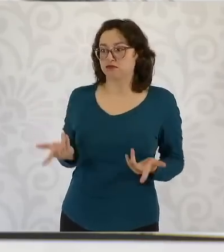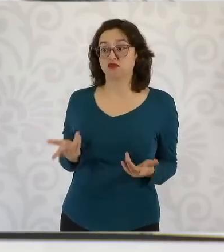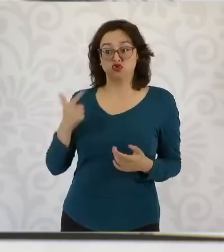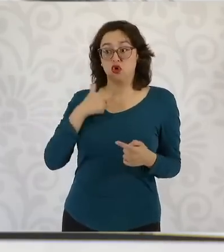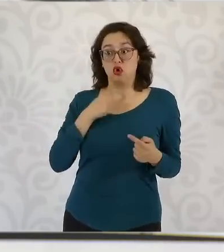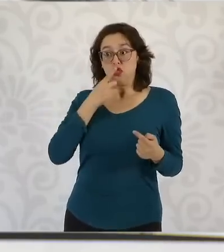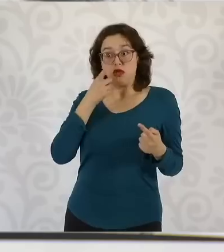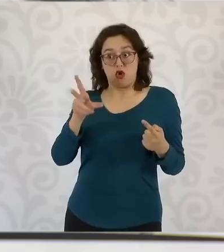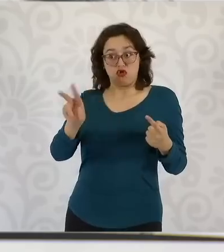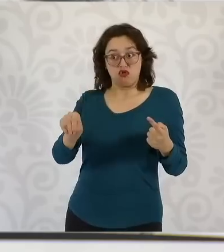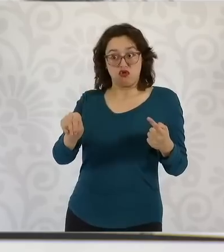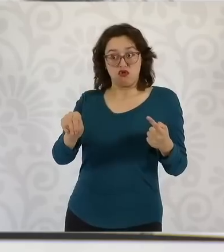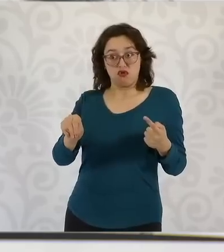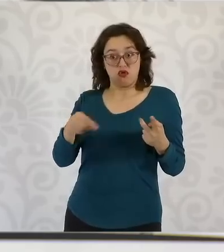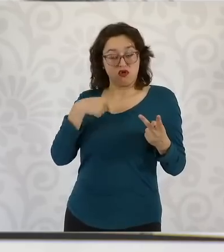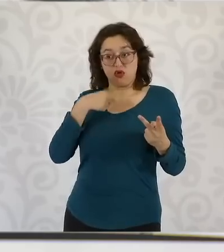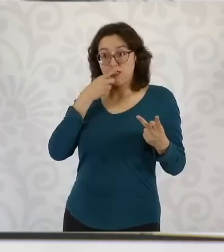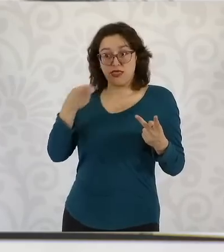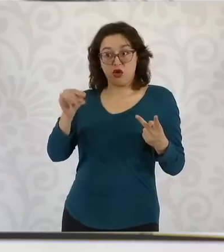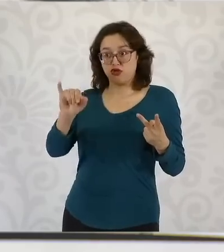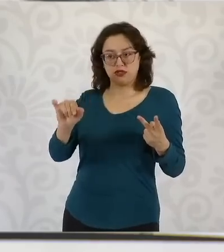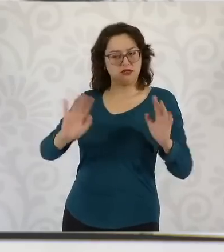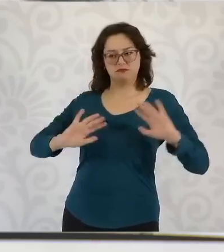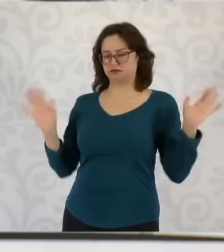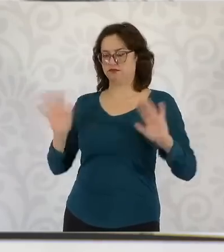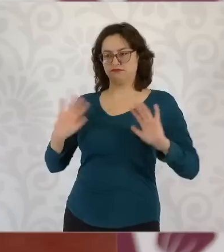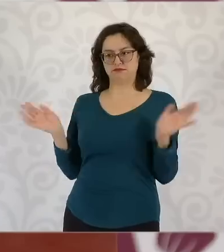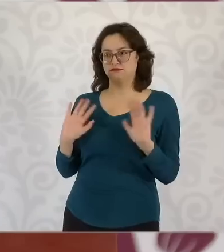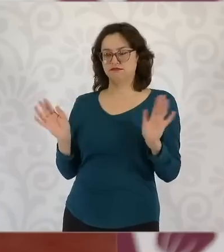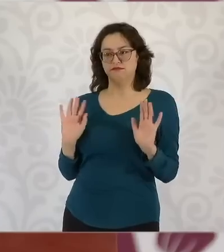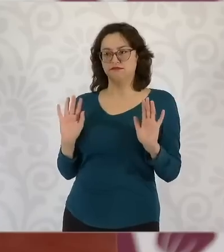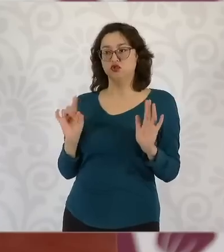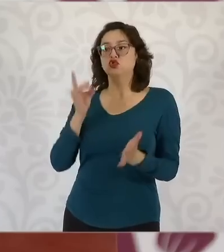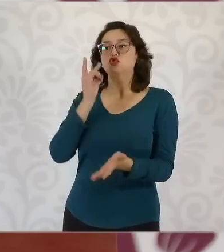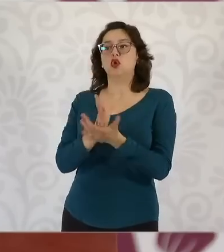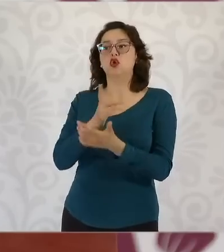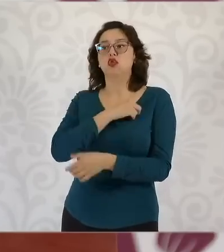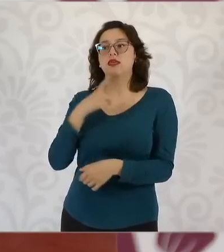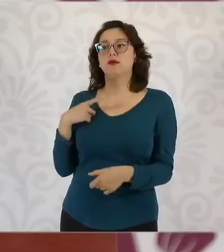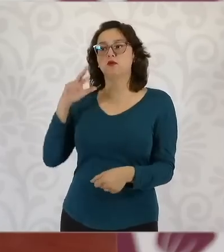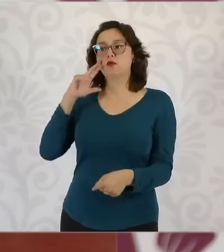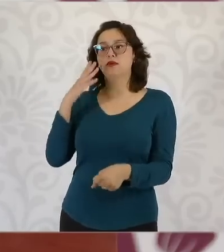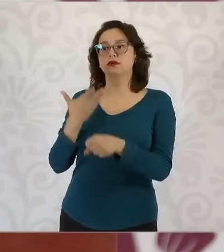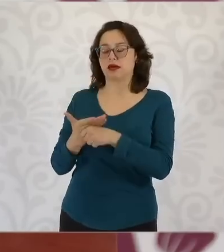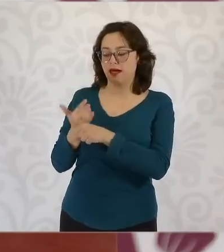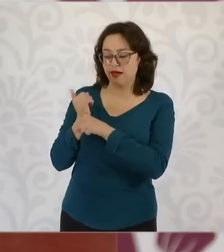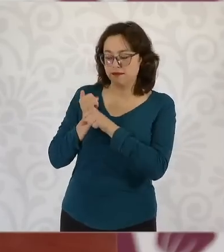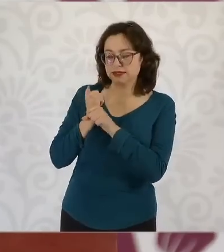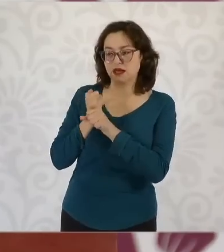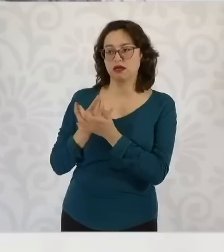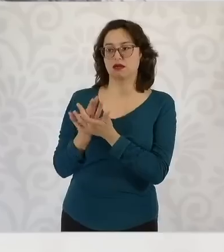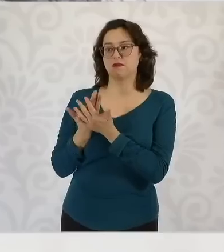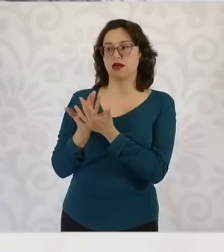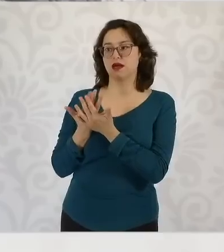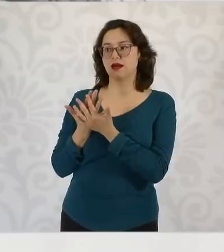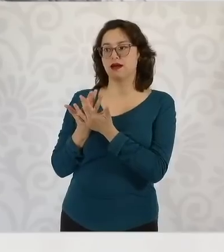afirmándolo. Lo que estoy diciendo es que hay que ser responsables y esperar a la investigación.